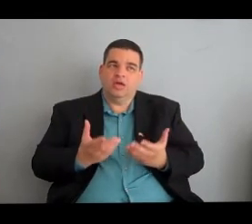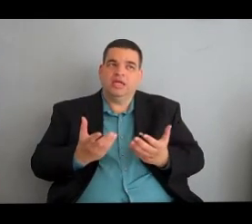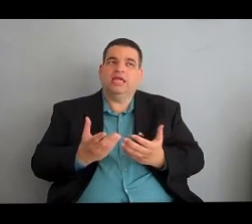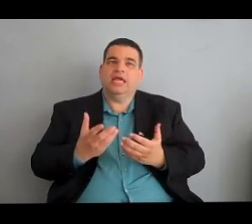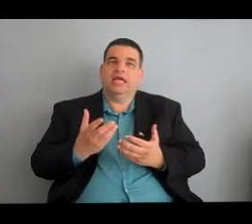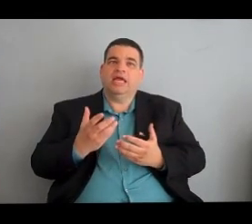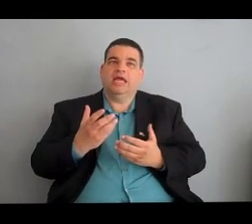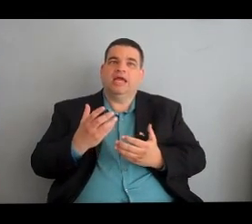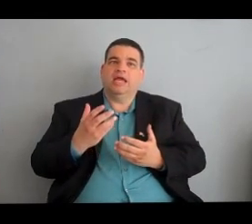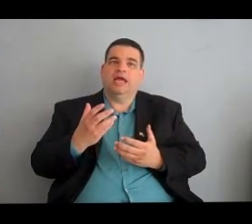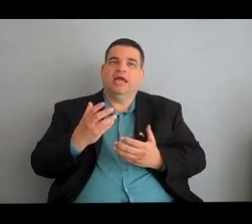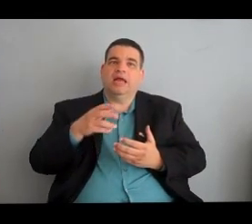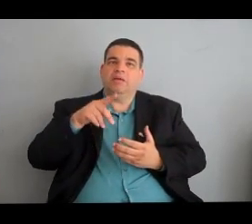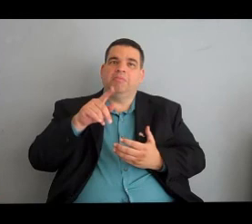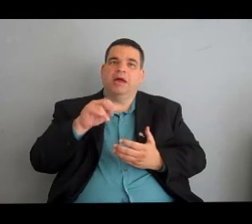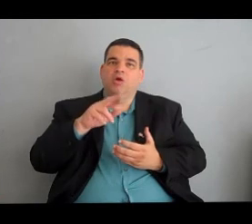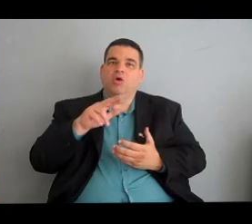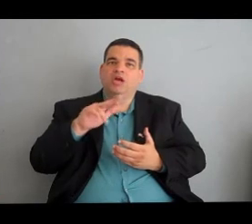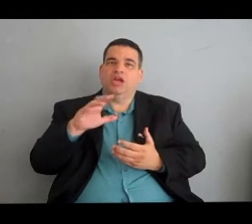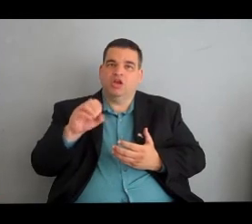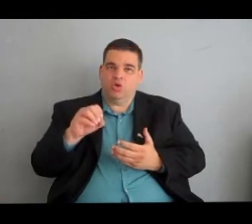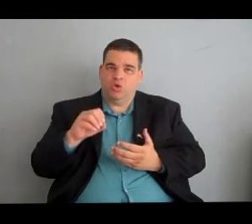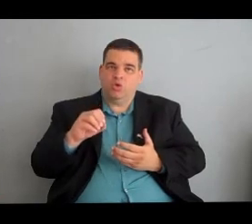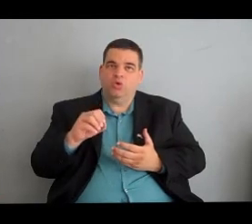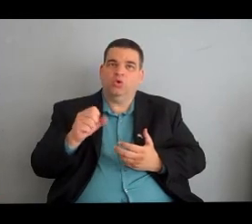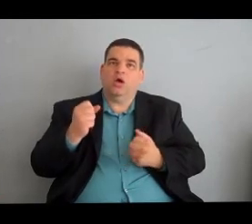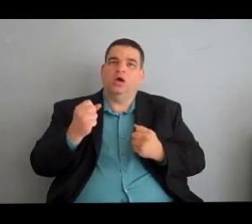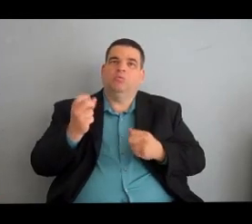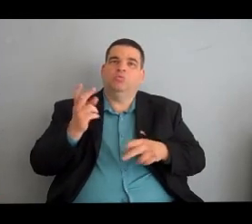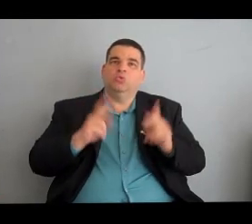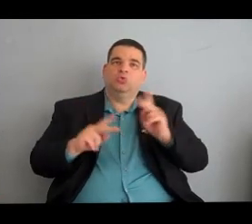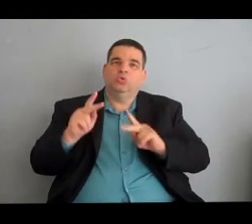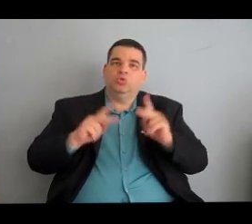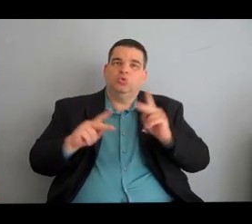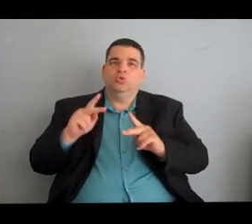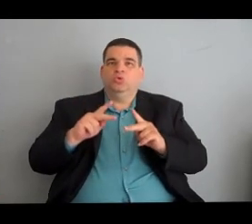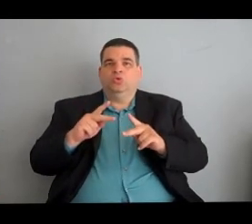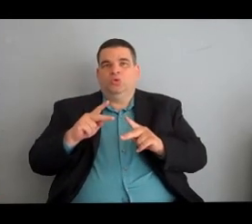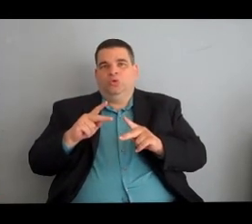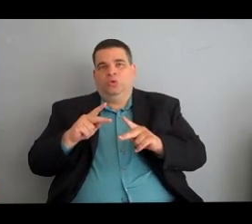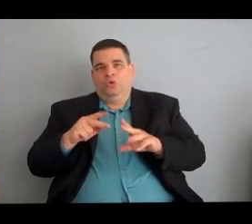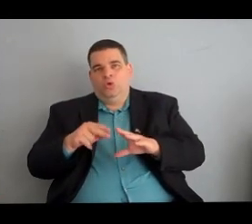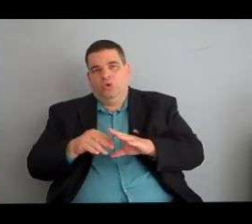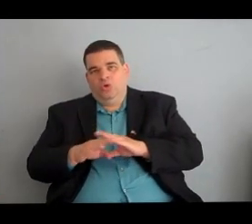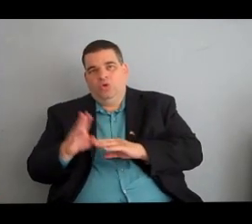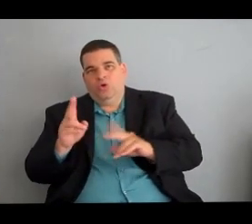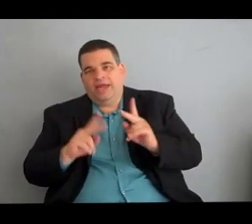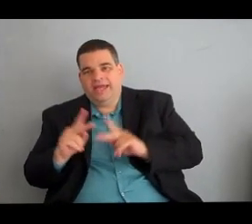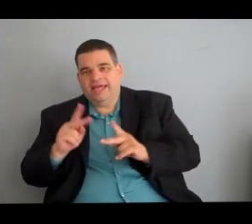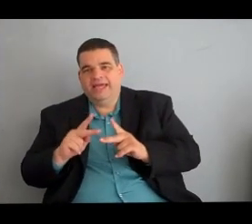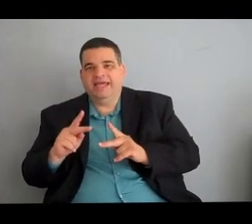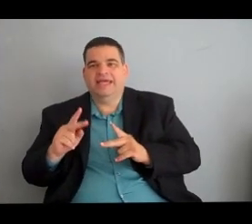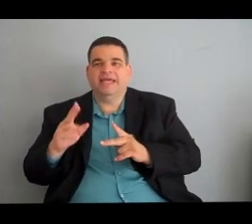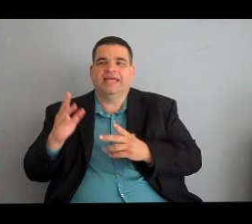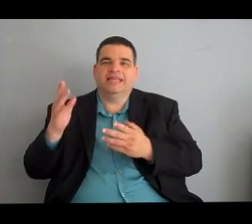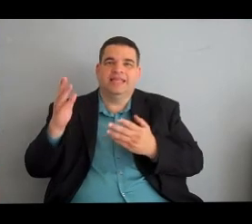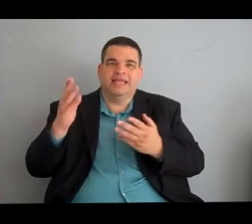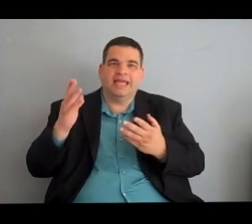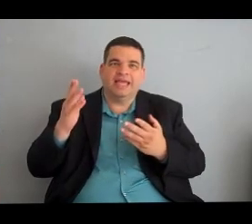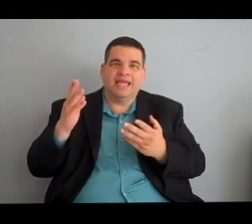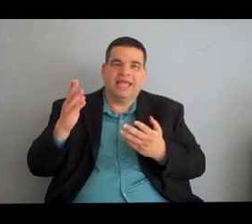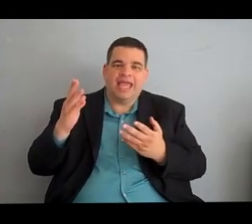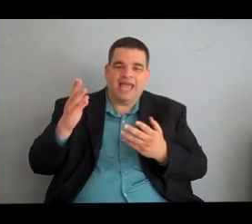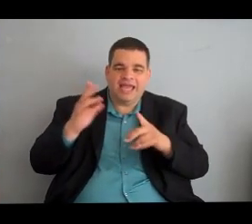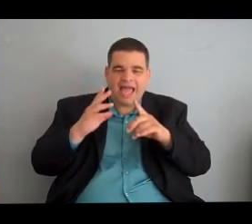pues, fue de mucha gente, entró gente, y entraban, y cuando hay esa química, y cuando uno